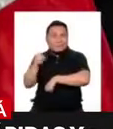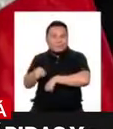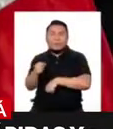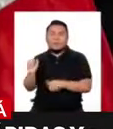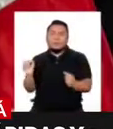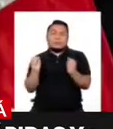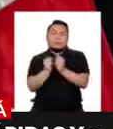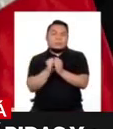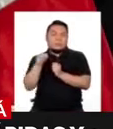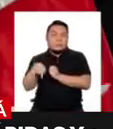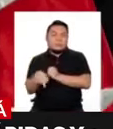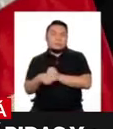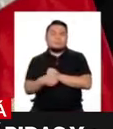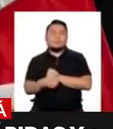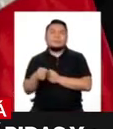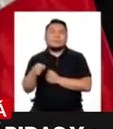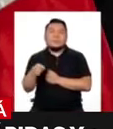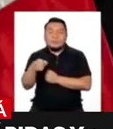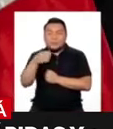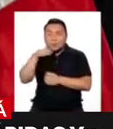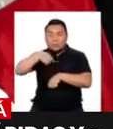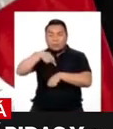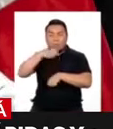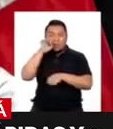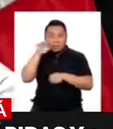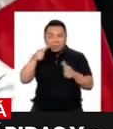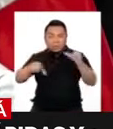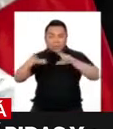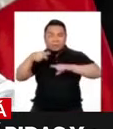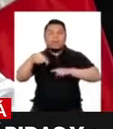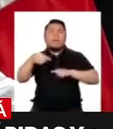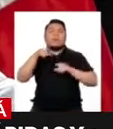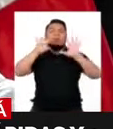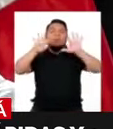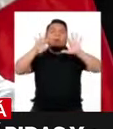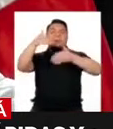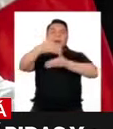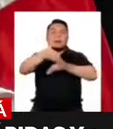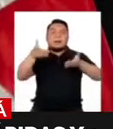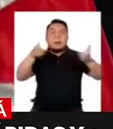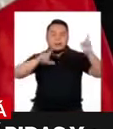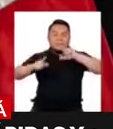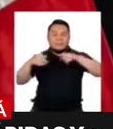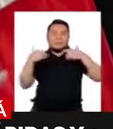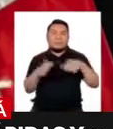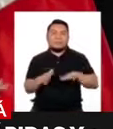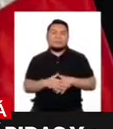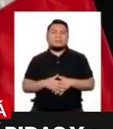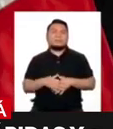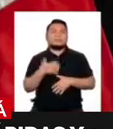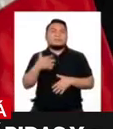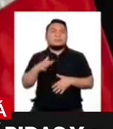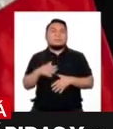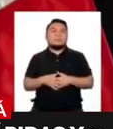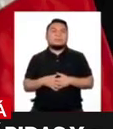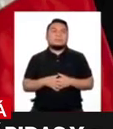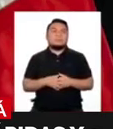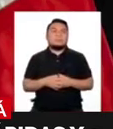Para la prueba molecular ya tenemos 9 laboratorios que han sido evaluados y que han